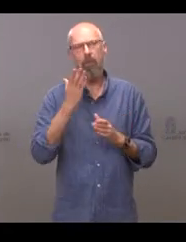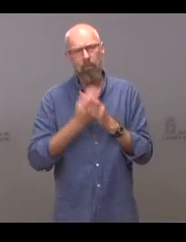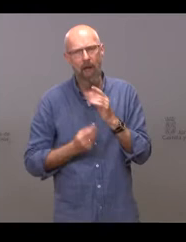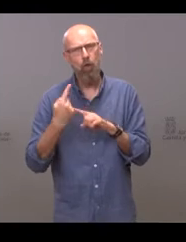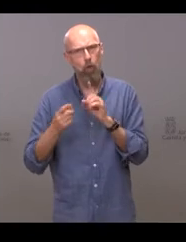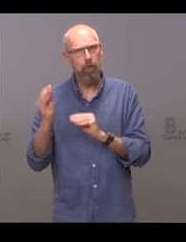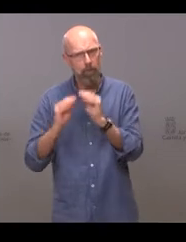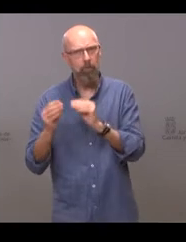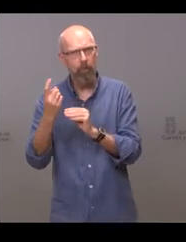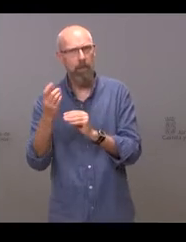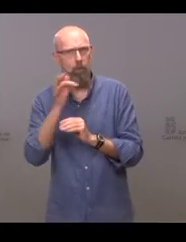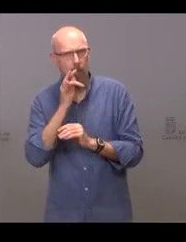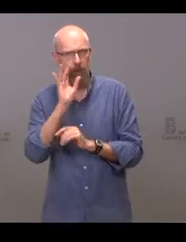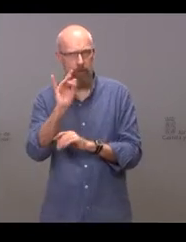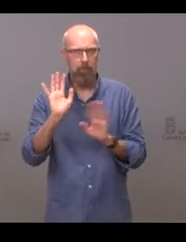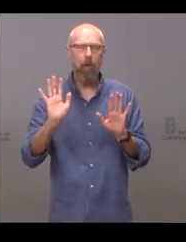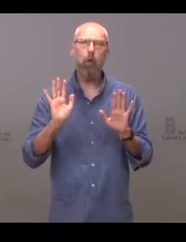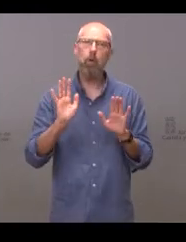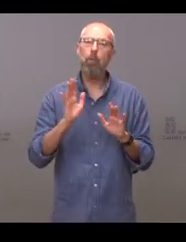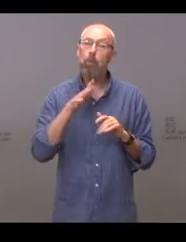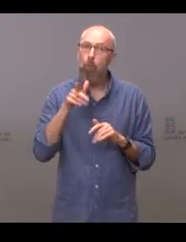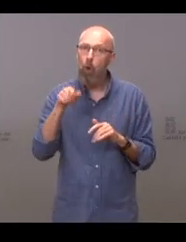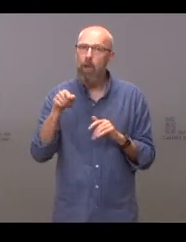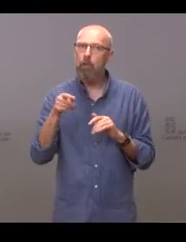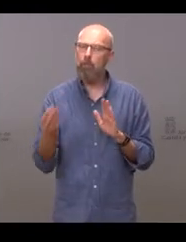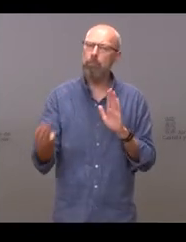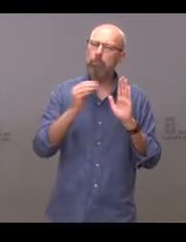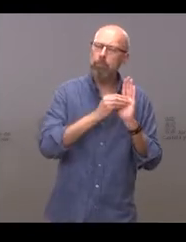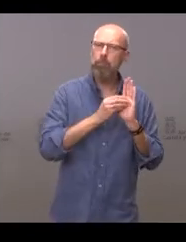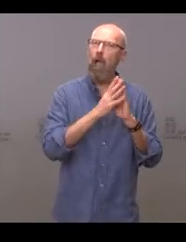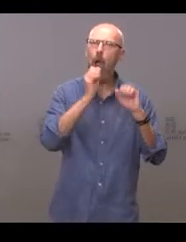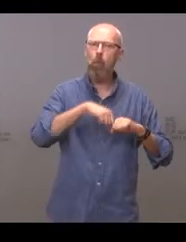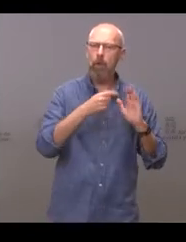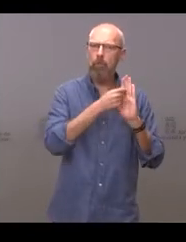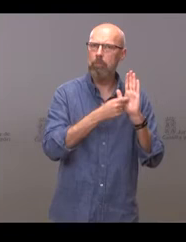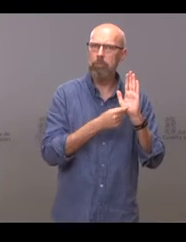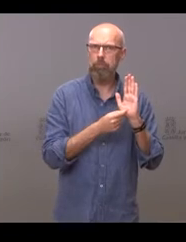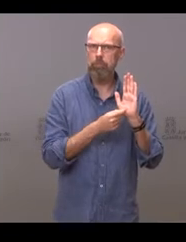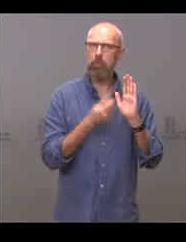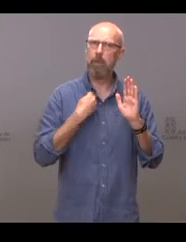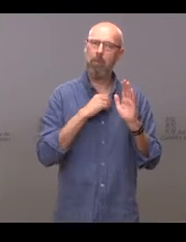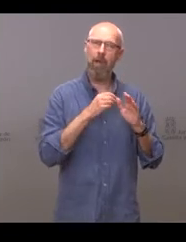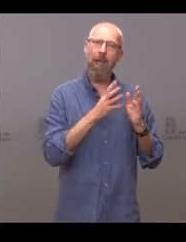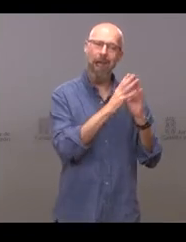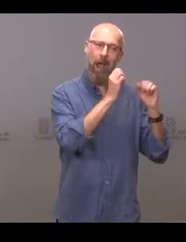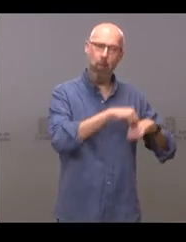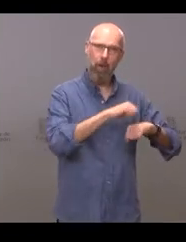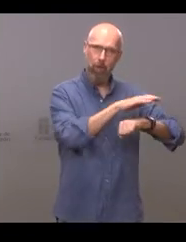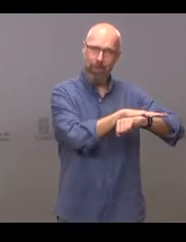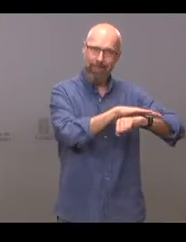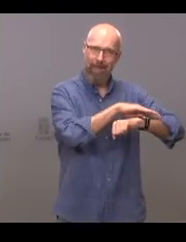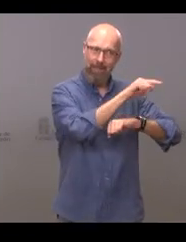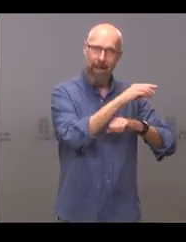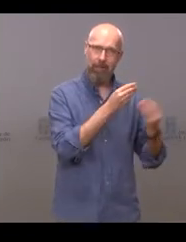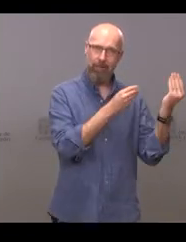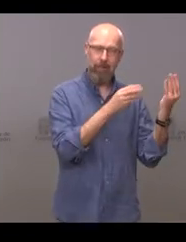mejorar pero por eso vemos en este acuerdo que da continuidad al acuerdo estatal también en materia de dependencia y como digo